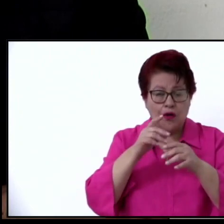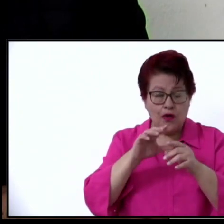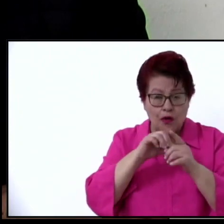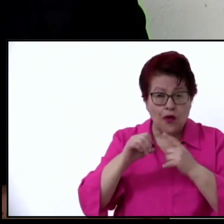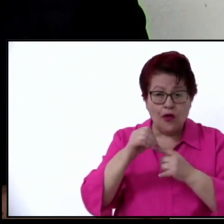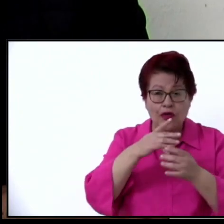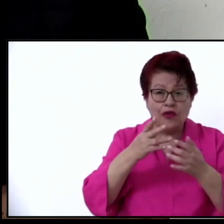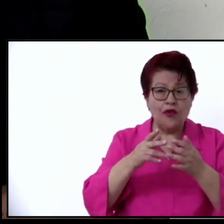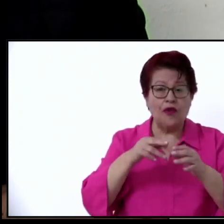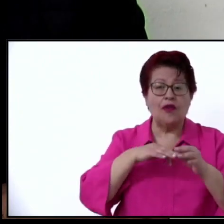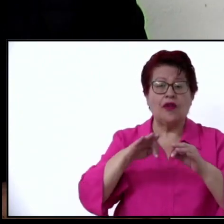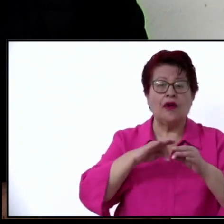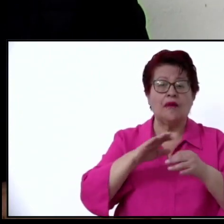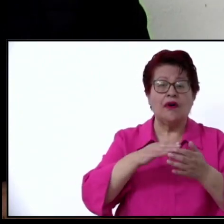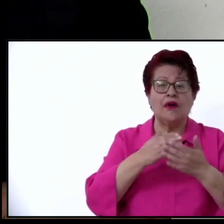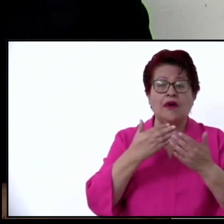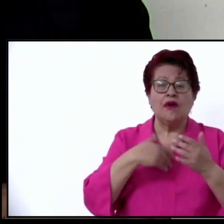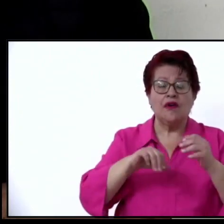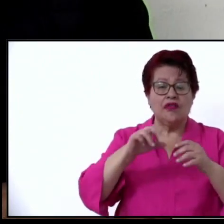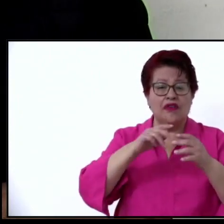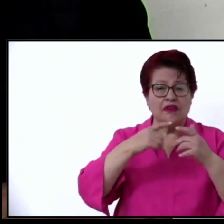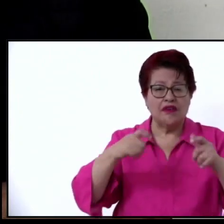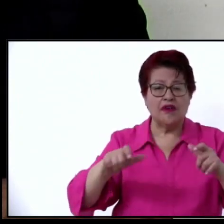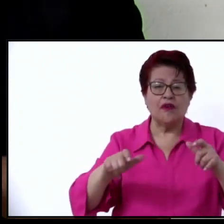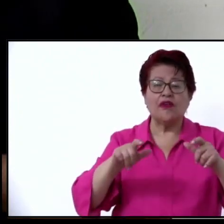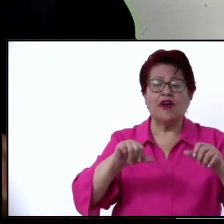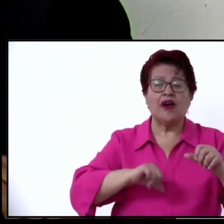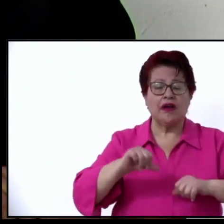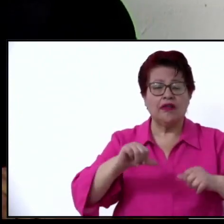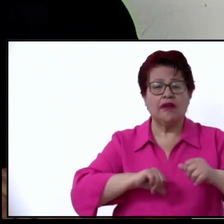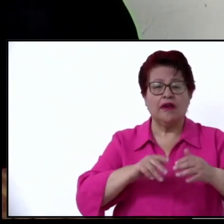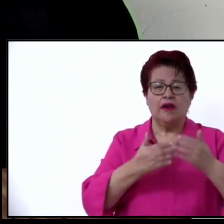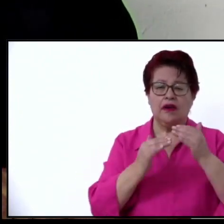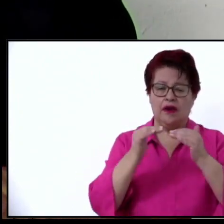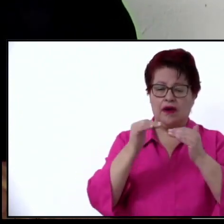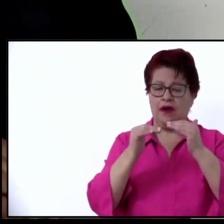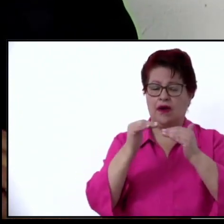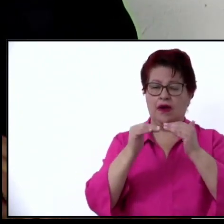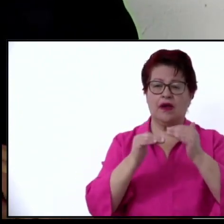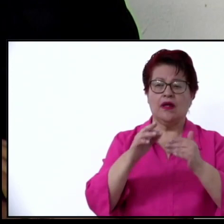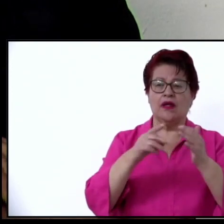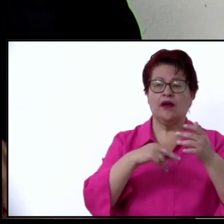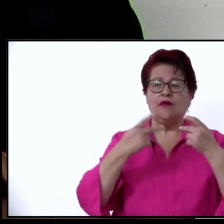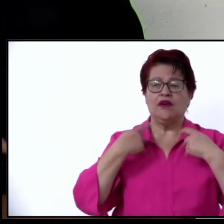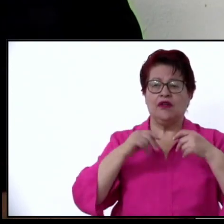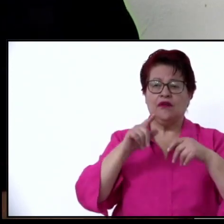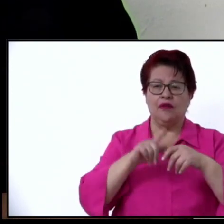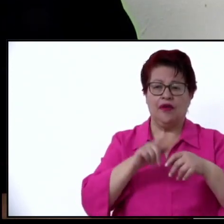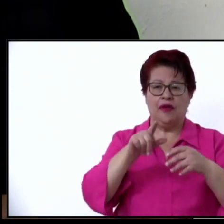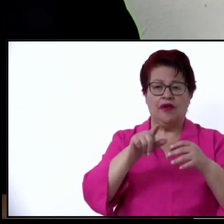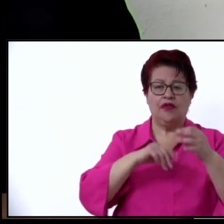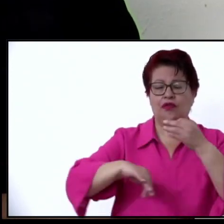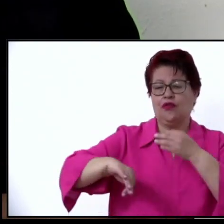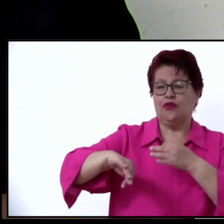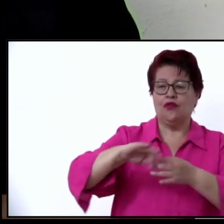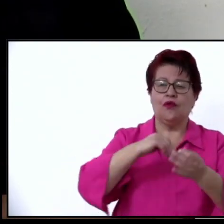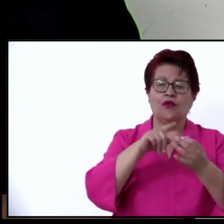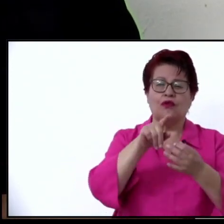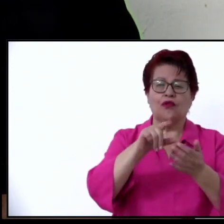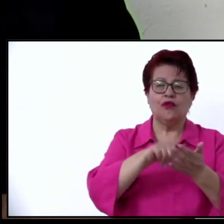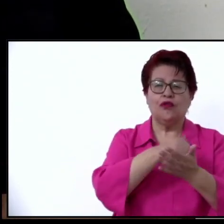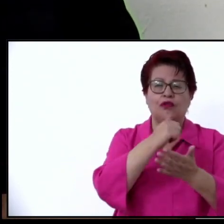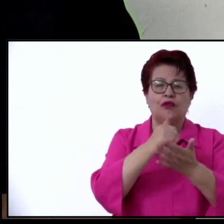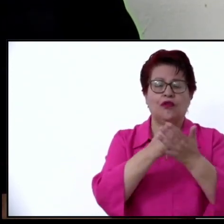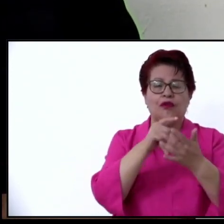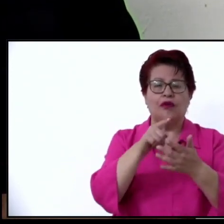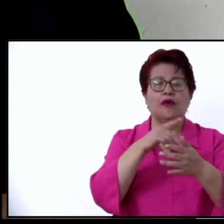laborales seguras, desarrollo de habilidades y equilibrio entre la vida laboral y personal, en donde todas y todos los